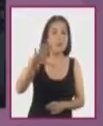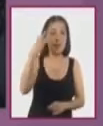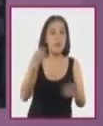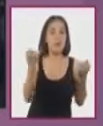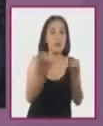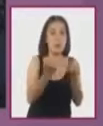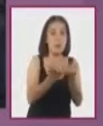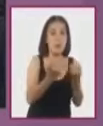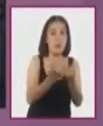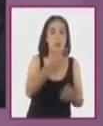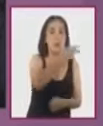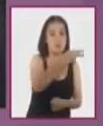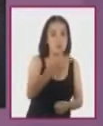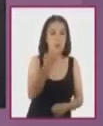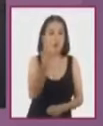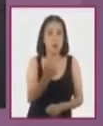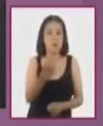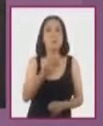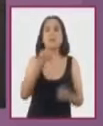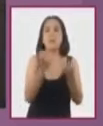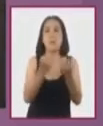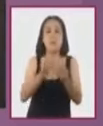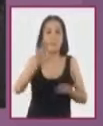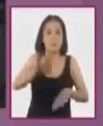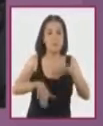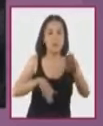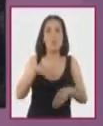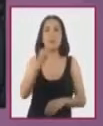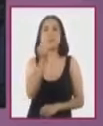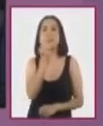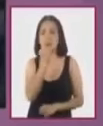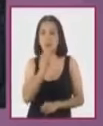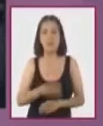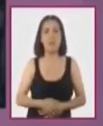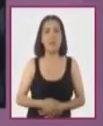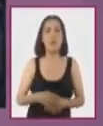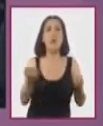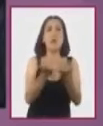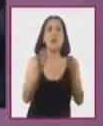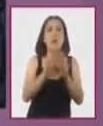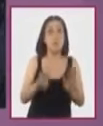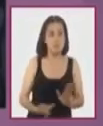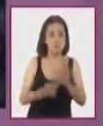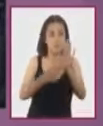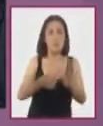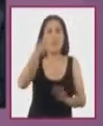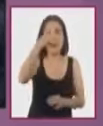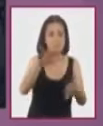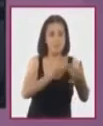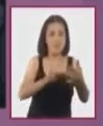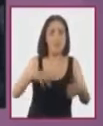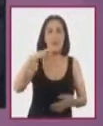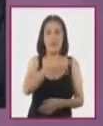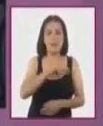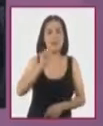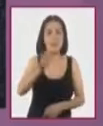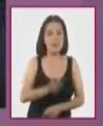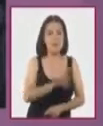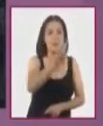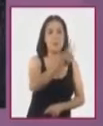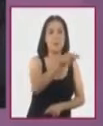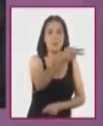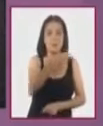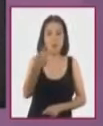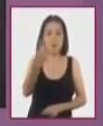2 pasos sobre segundo. Si solo ponemos las iniciales, tendremos una expresión más sencilla de leer, v igual a